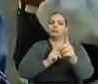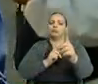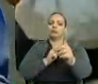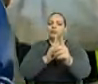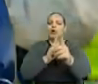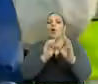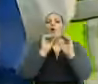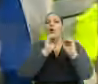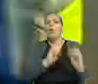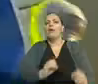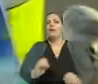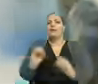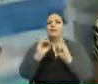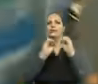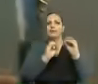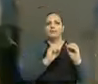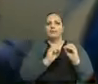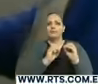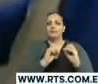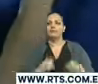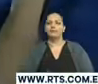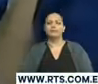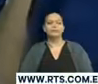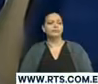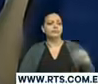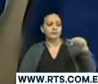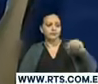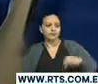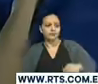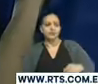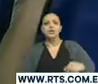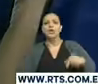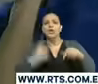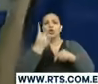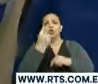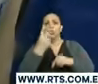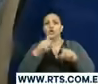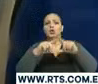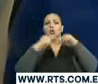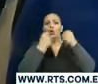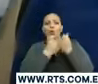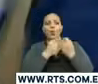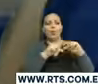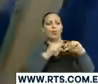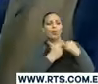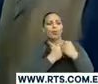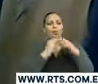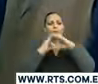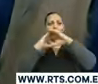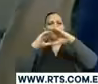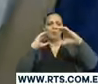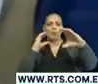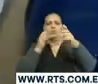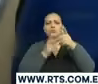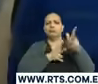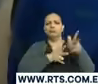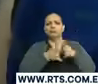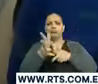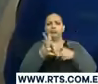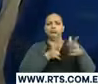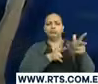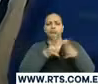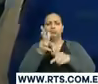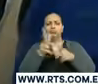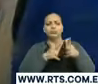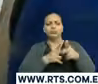sector de aquí. Ya, decimos que aquí hay aproximadamente 12 rutas desde la reactivación que circulan por aquí y se dirigen a diferentes puntos de la ciudad.